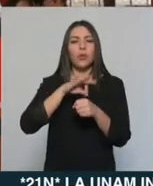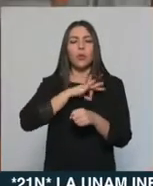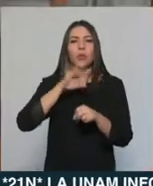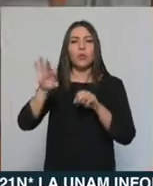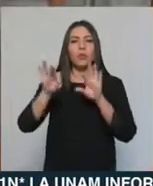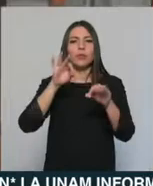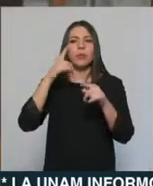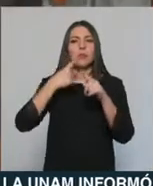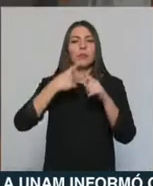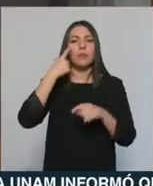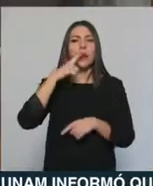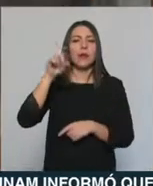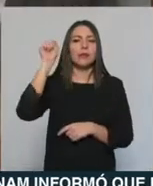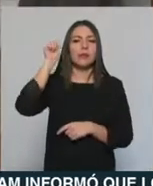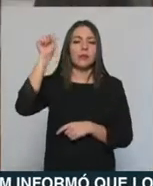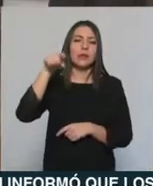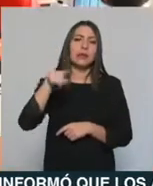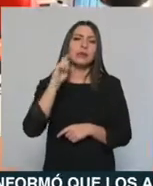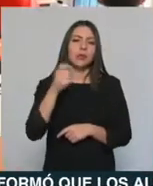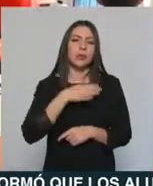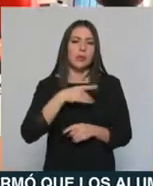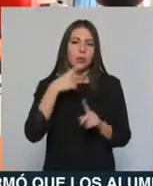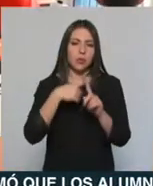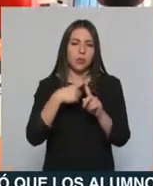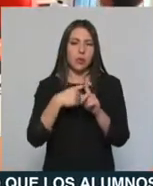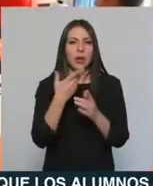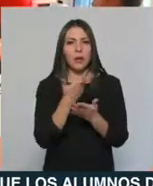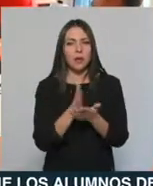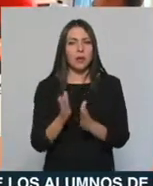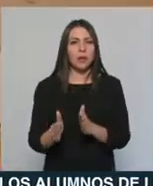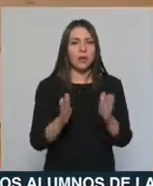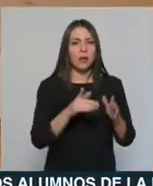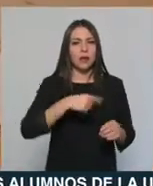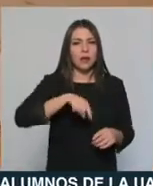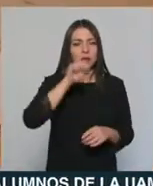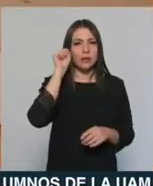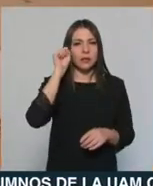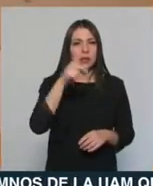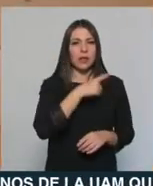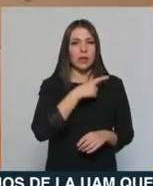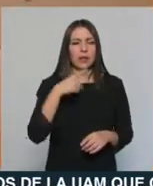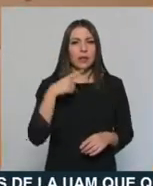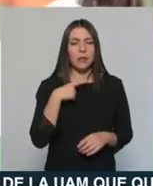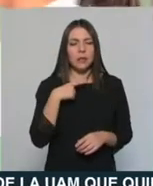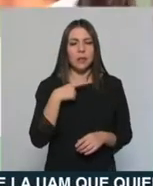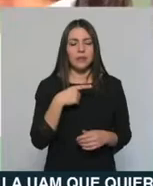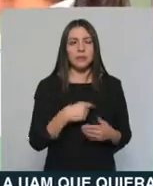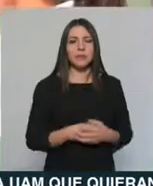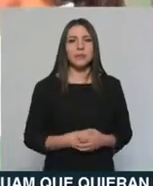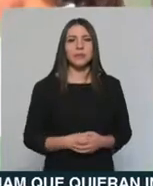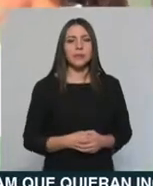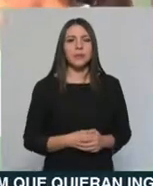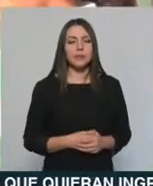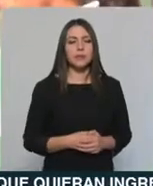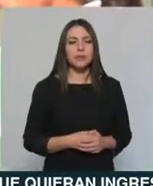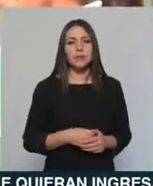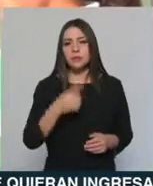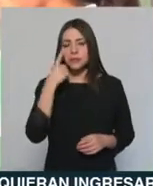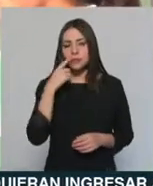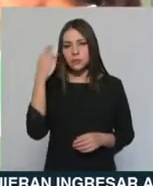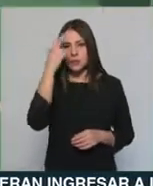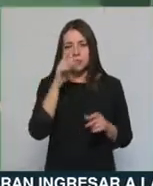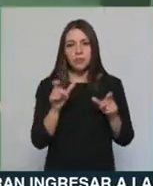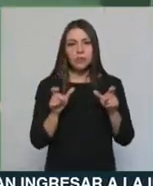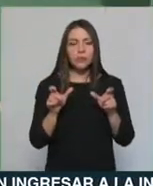positivo. Y por otro lado, yo creo que los sindicatos tienen que dedicarse a la vigilancia de